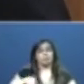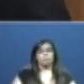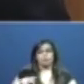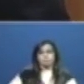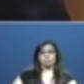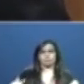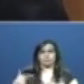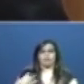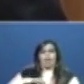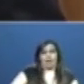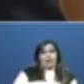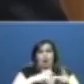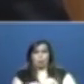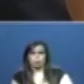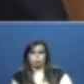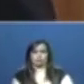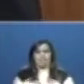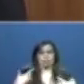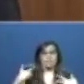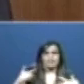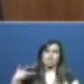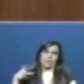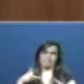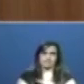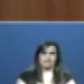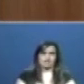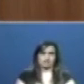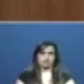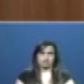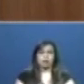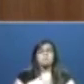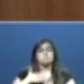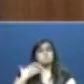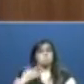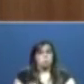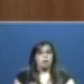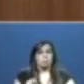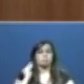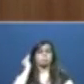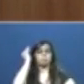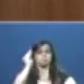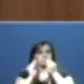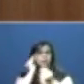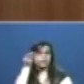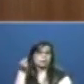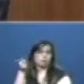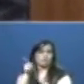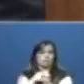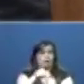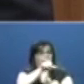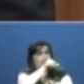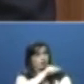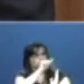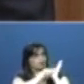nuevos y sacrificios e incluso reconsiderar algunas de las medidas ya